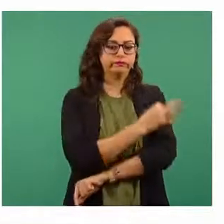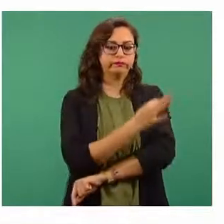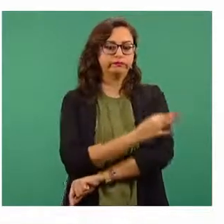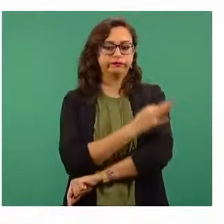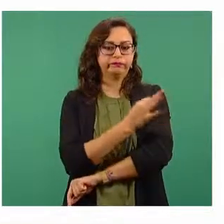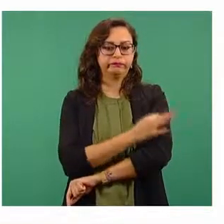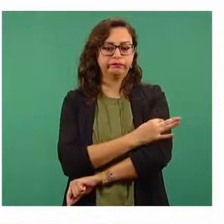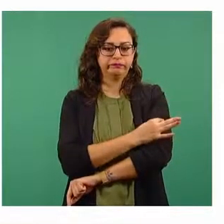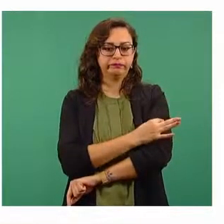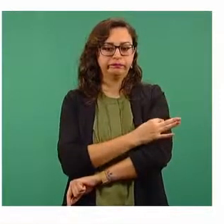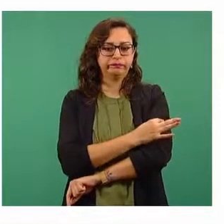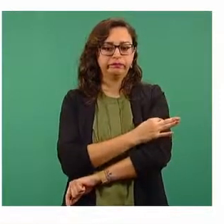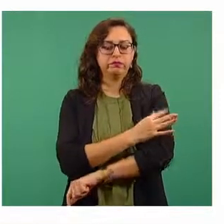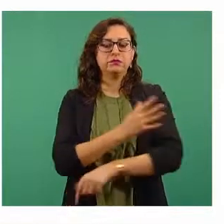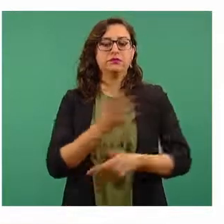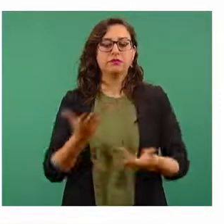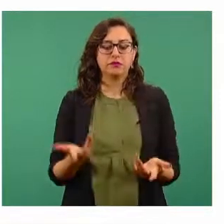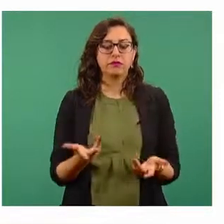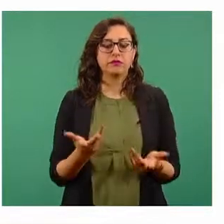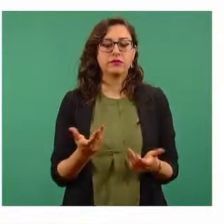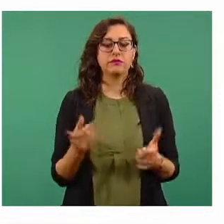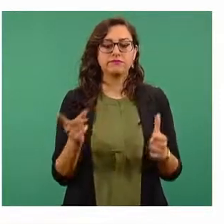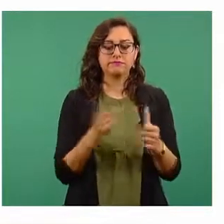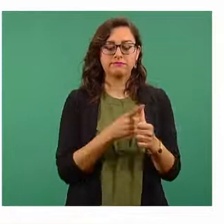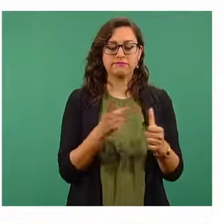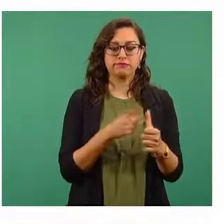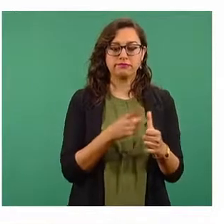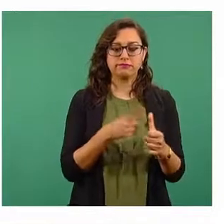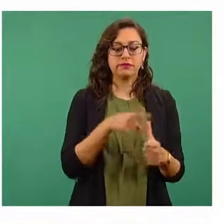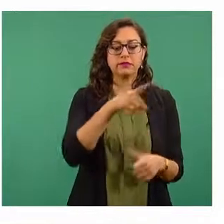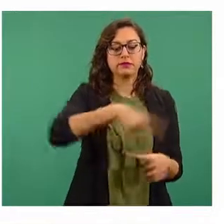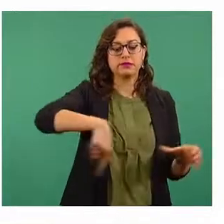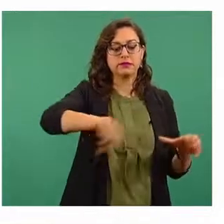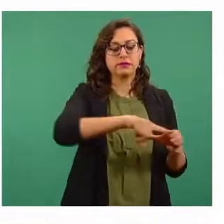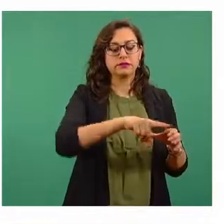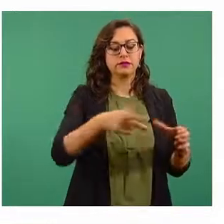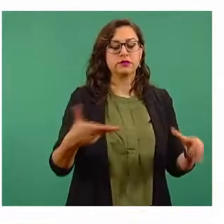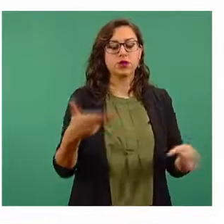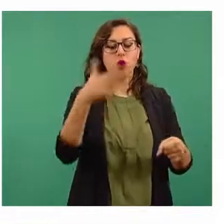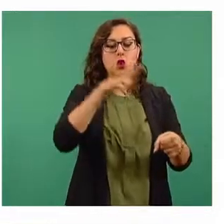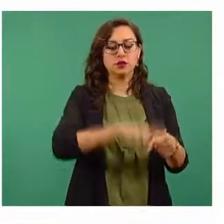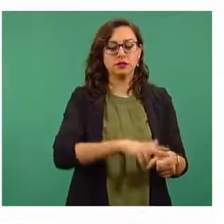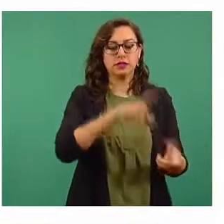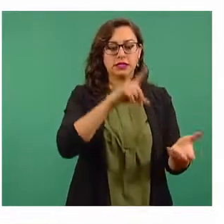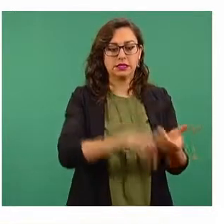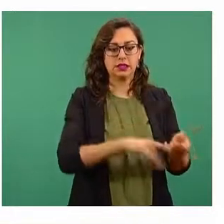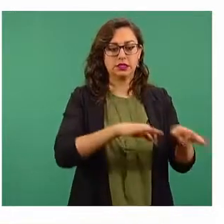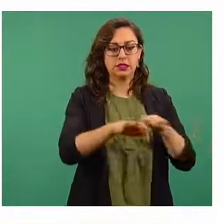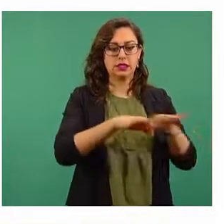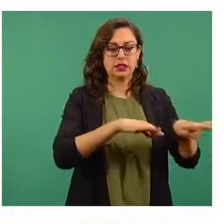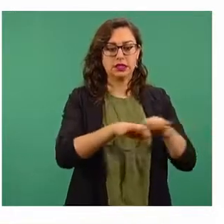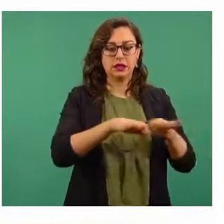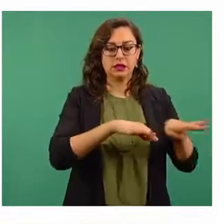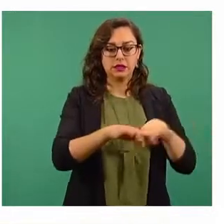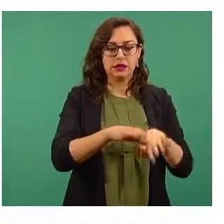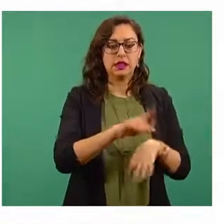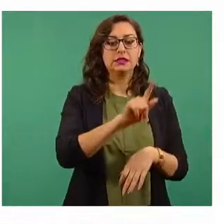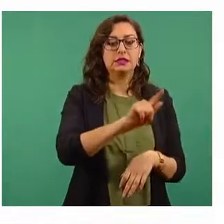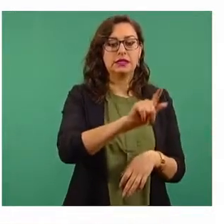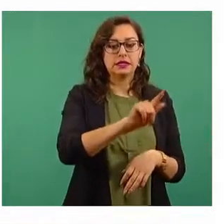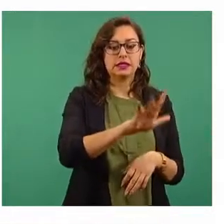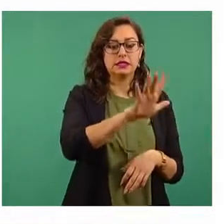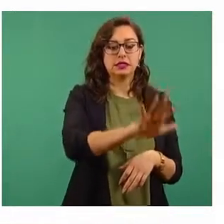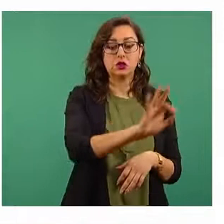la forma en que se priorizó, tenemos que el personal de salud ya tiene el 75% del personal de salud que está al